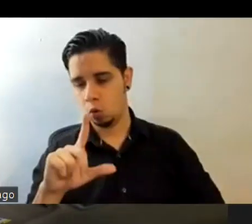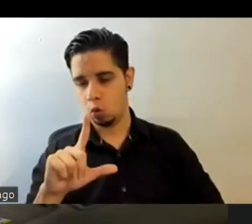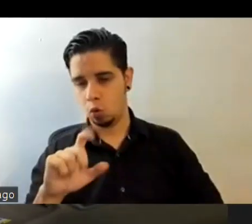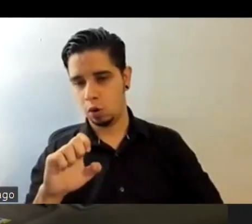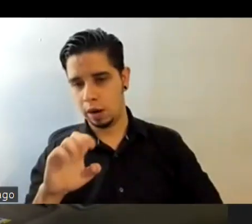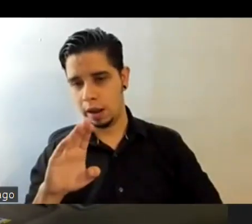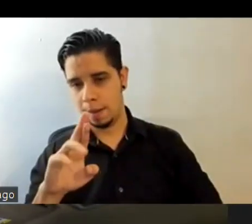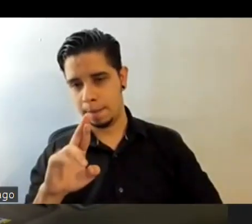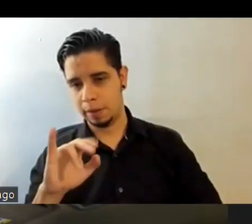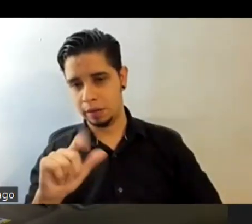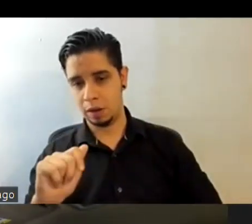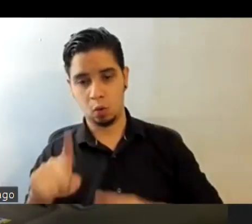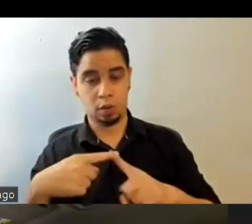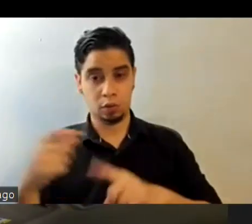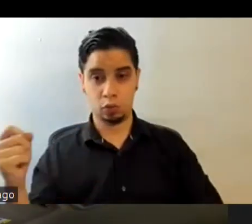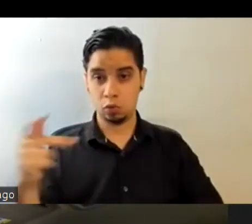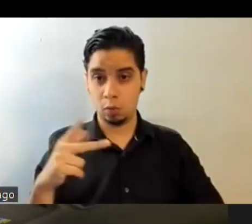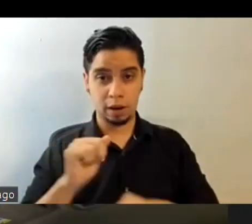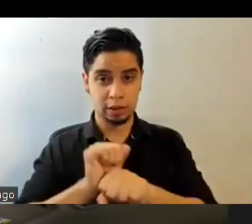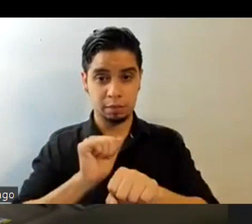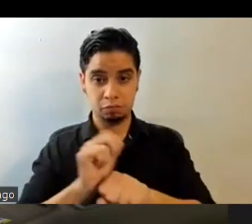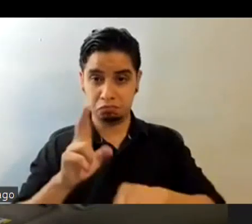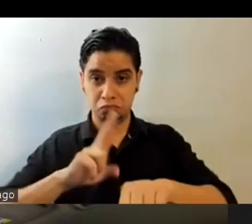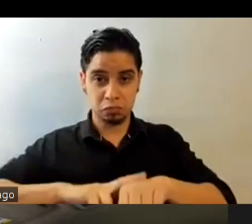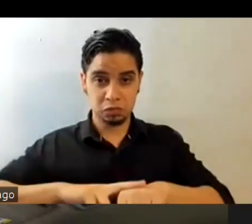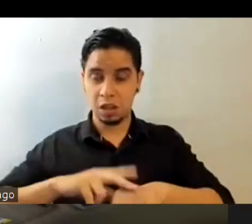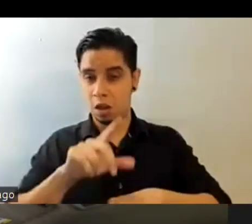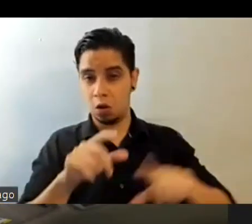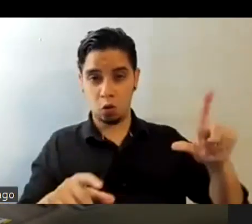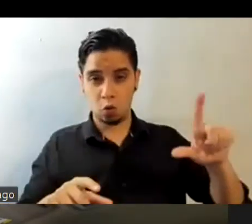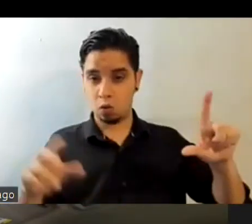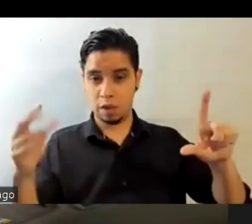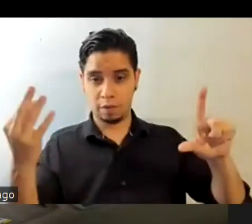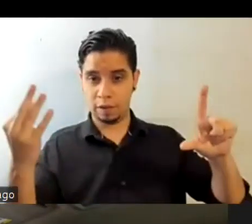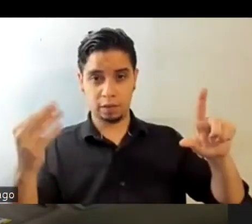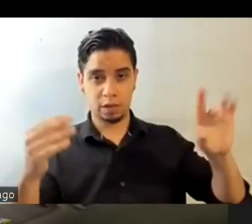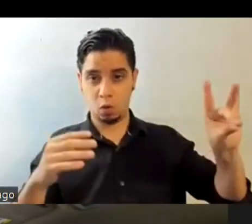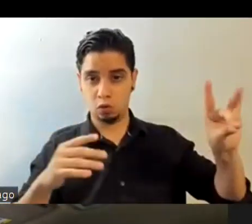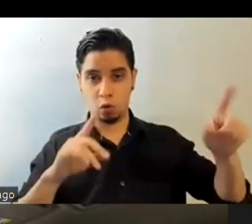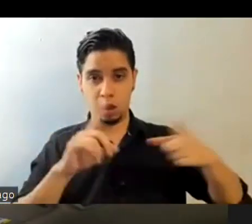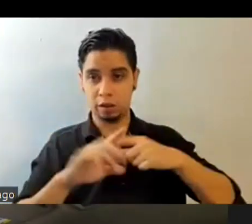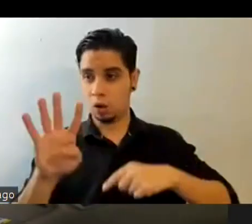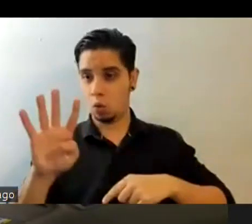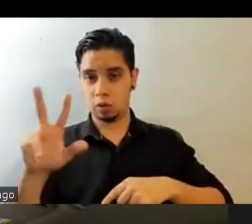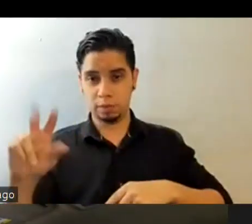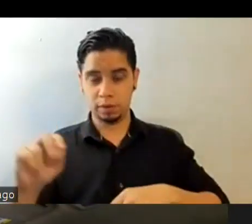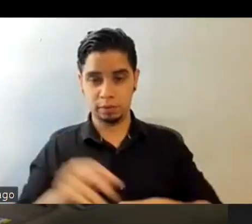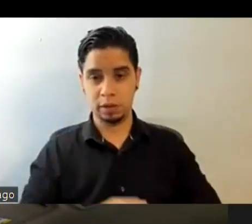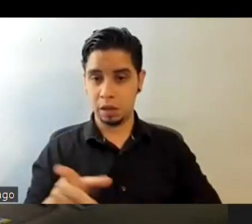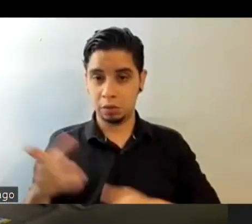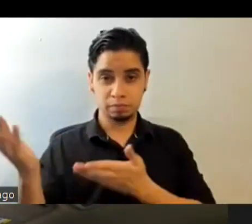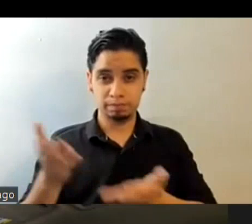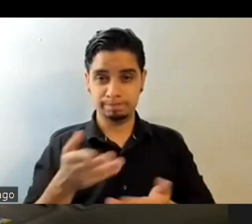cuando volví a trabajar fue trabajo normal, de lunes a viernes, de 8 a 4:30. Entonces allí nos daban